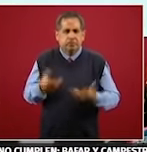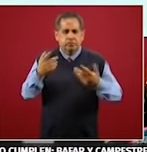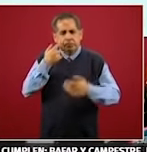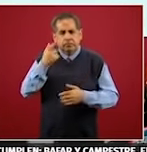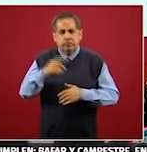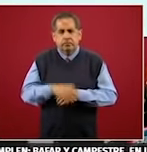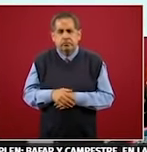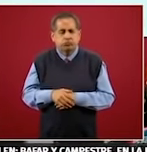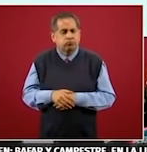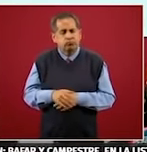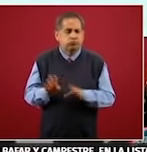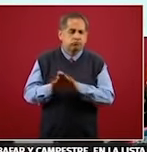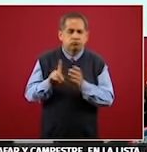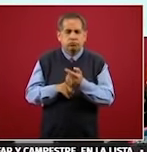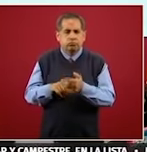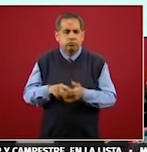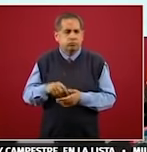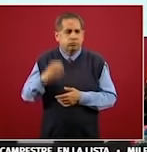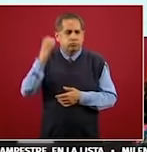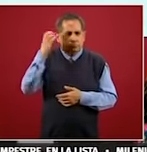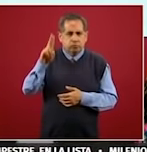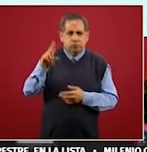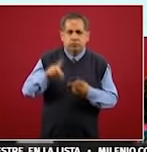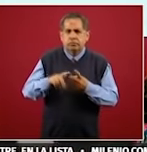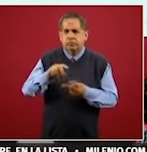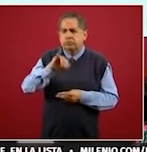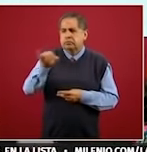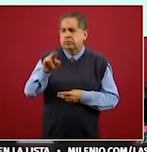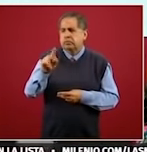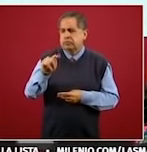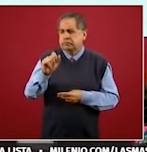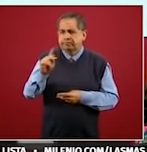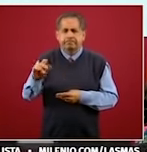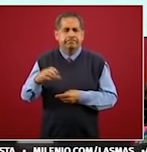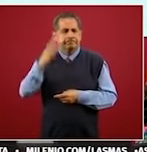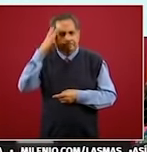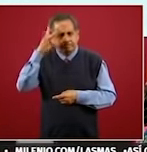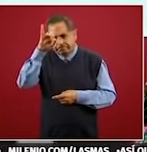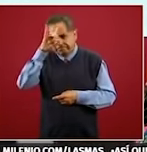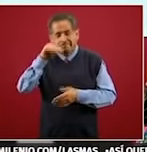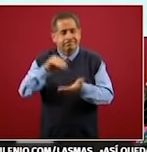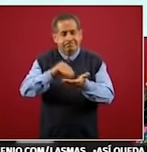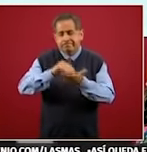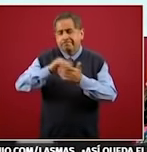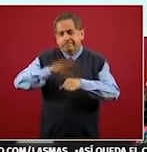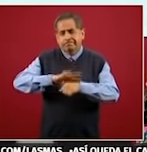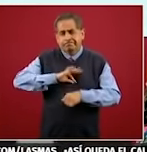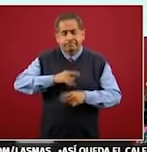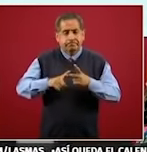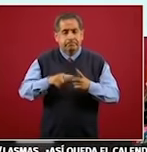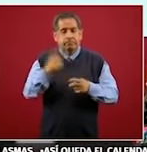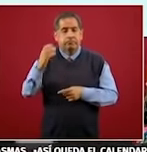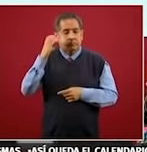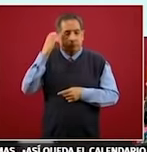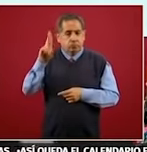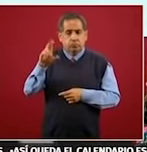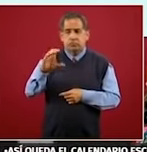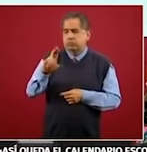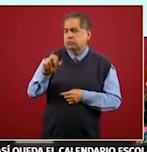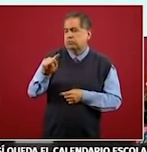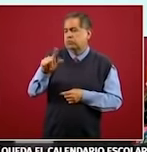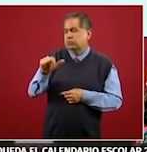y vemos cómo Cuautla, Jiutepec, Cuernavaca son los que han dominado la situación. Veamos el caso de Cuautla,